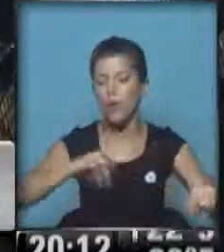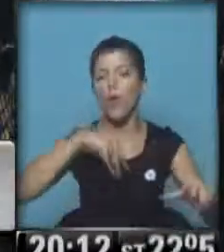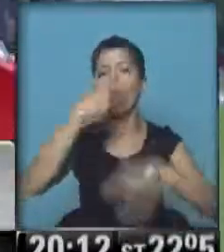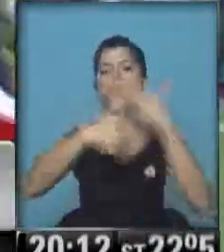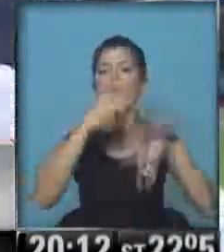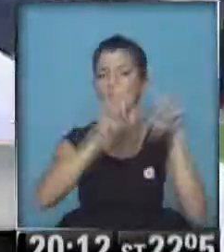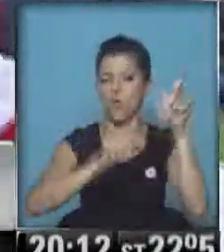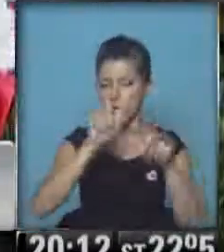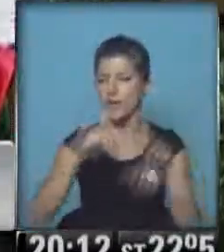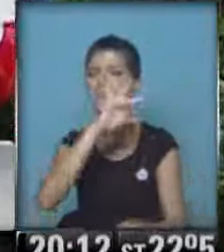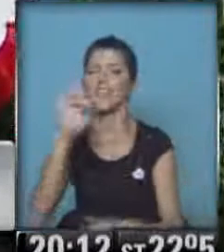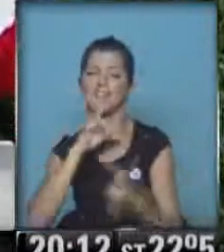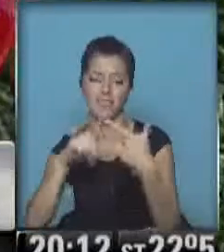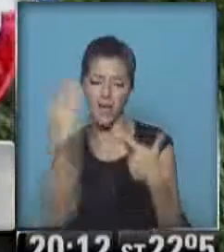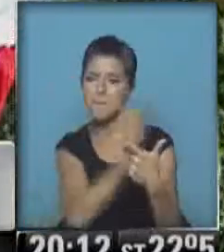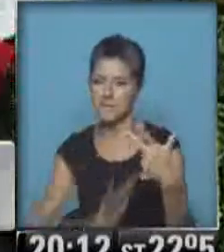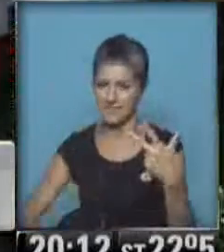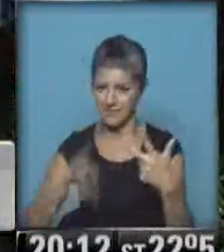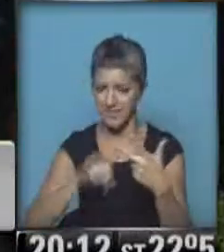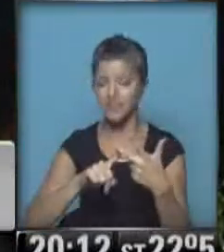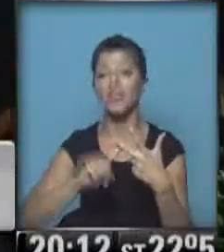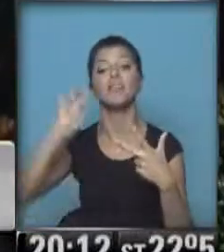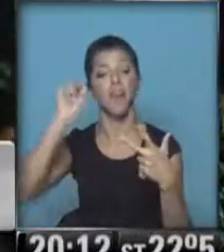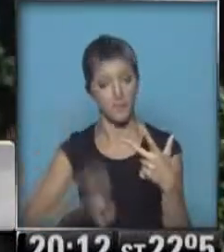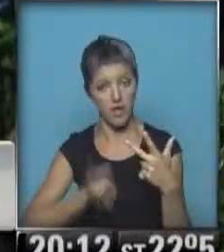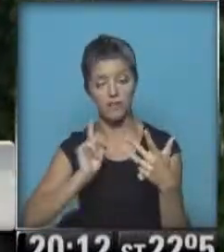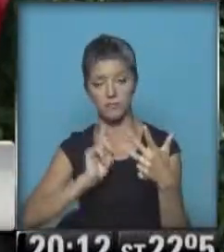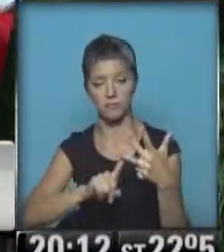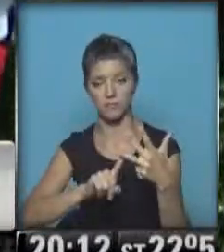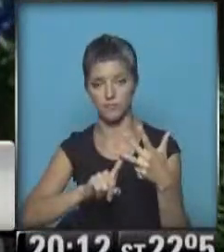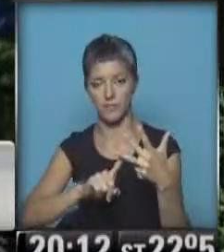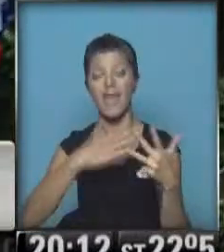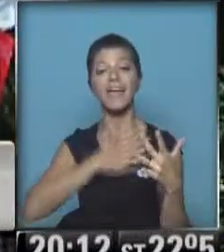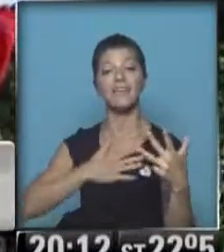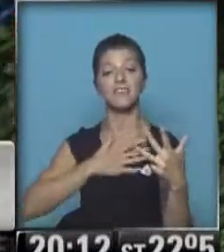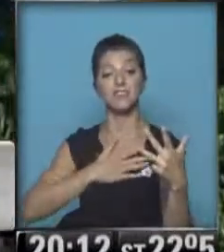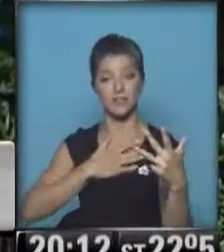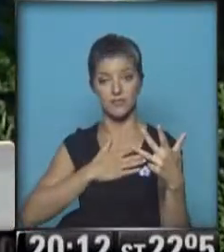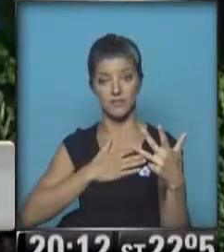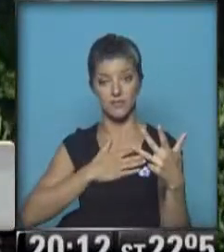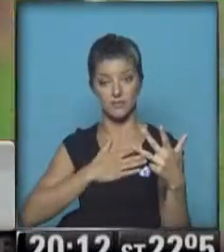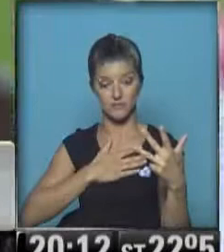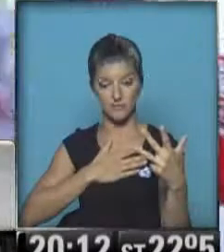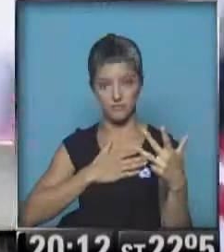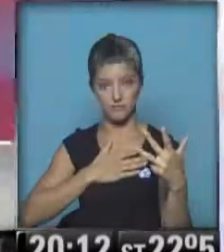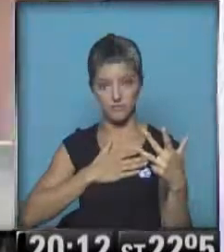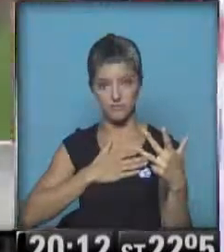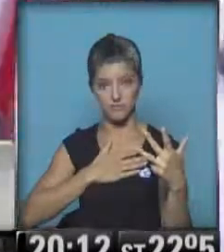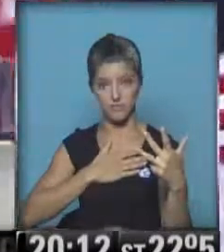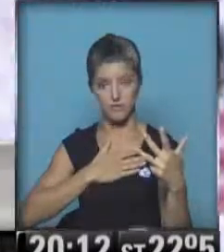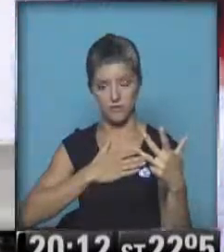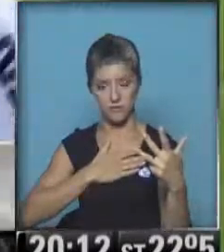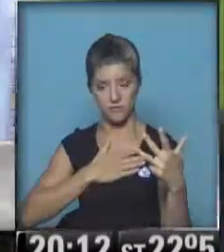el técnico, el presidente e inclusive los hinchas son los que menos